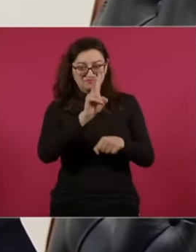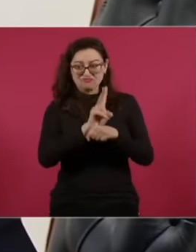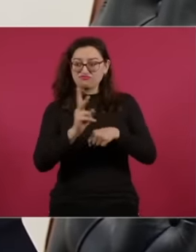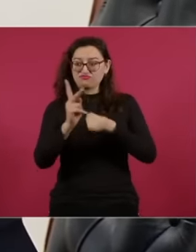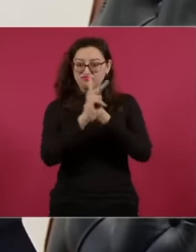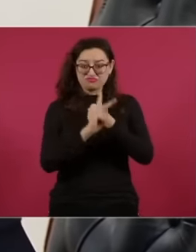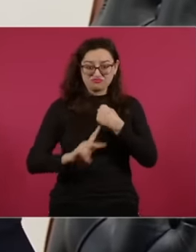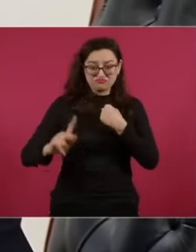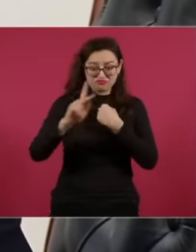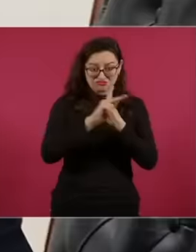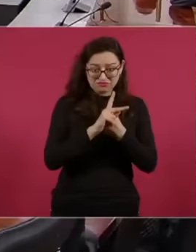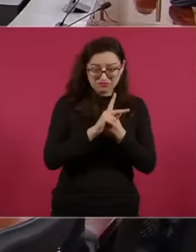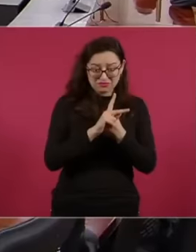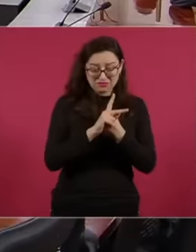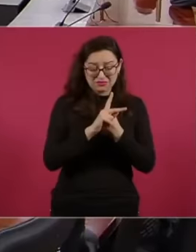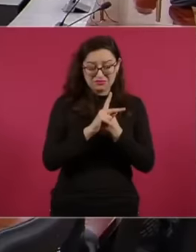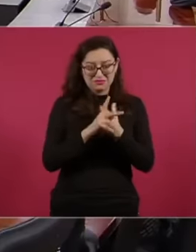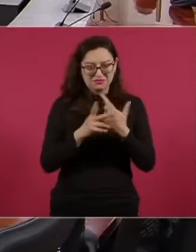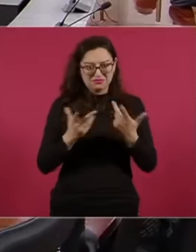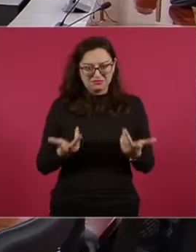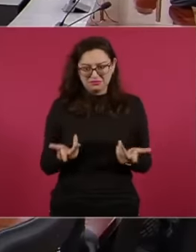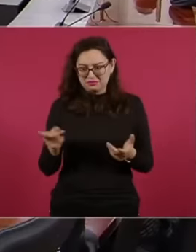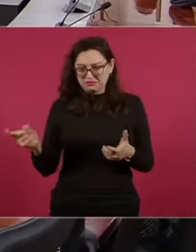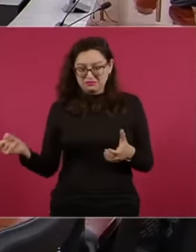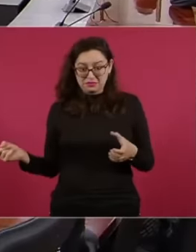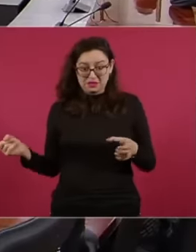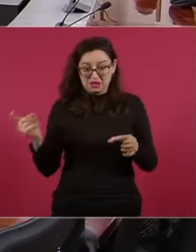no sé si todavía forma parte de la OEA?